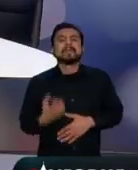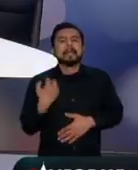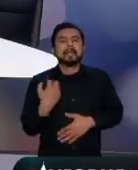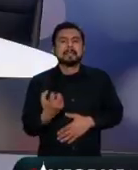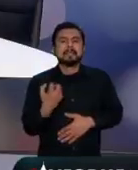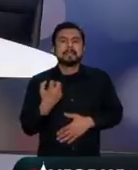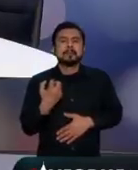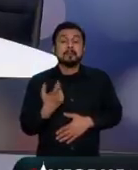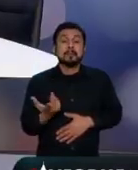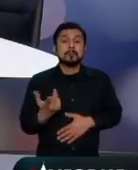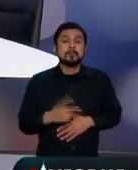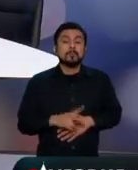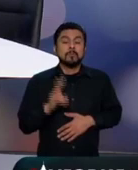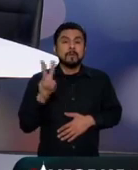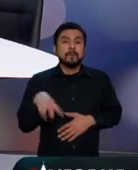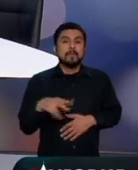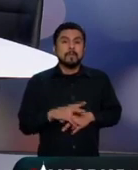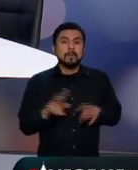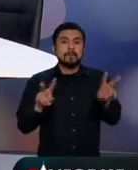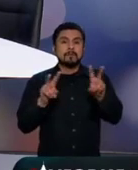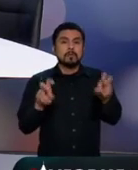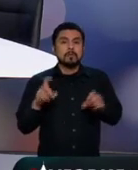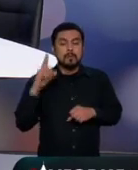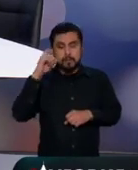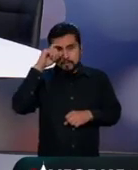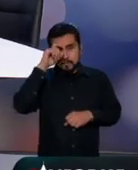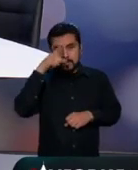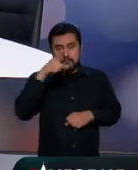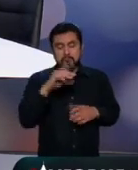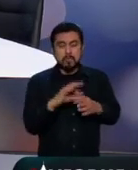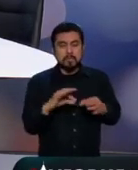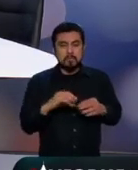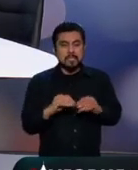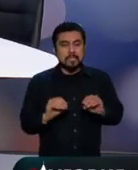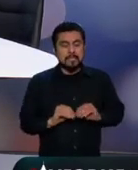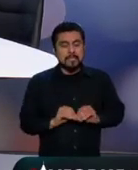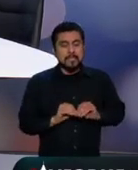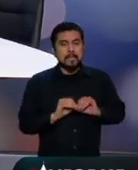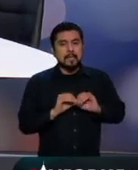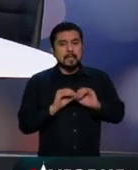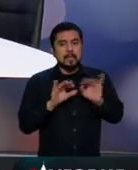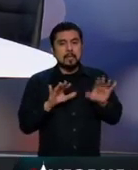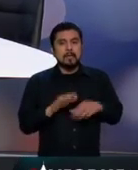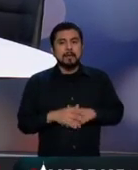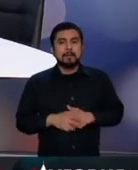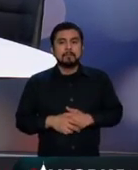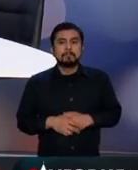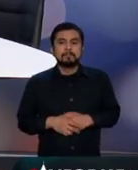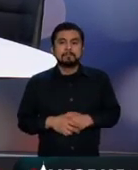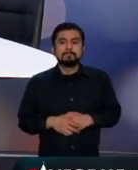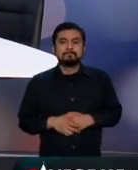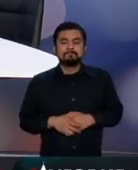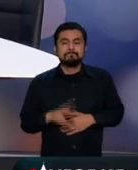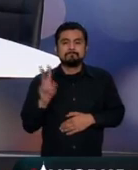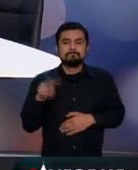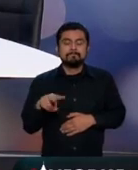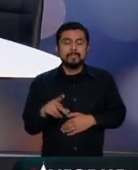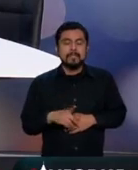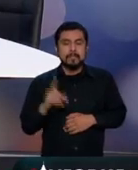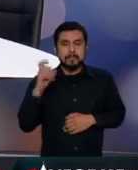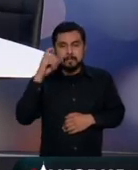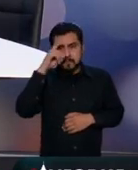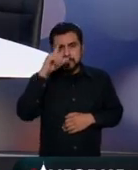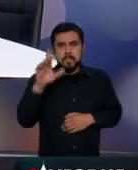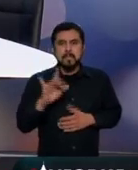Justamente en un tema muy complejo que dejas clarísimo su naturaleza naturaleza muy compleja. Bernardo Barranco,